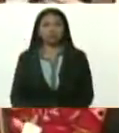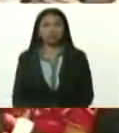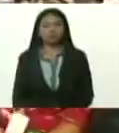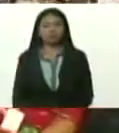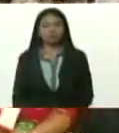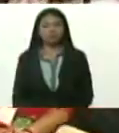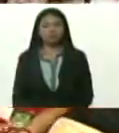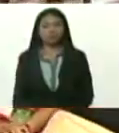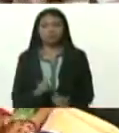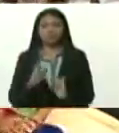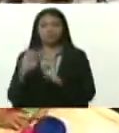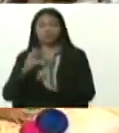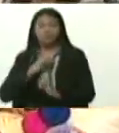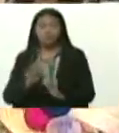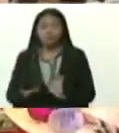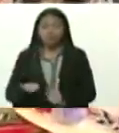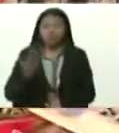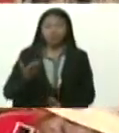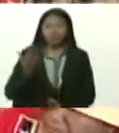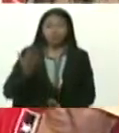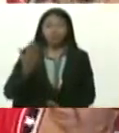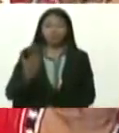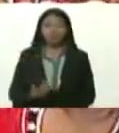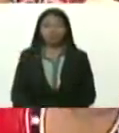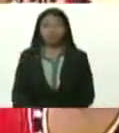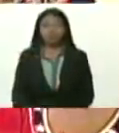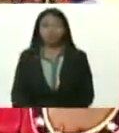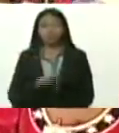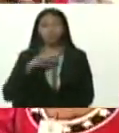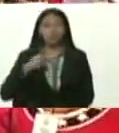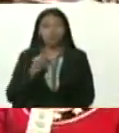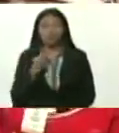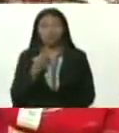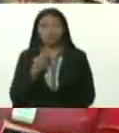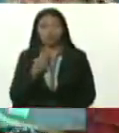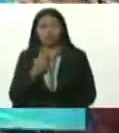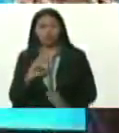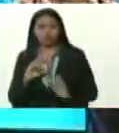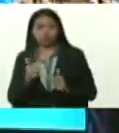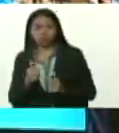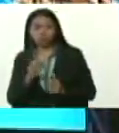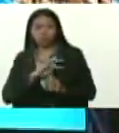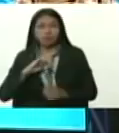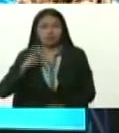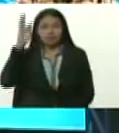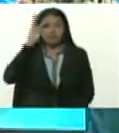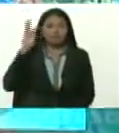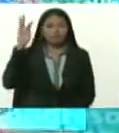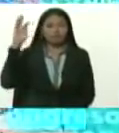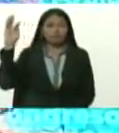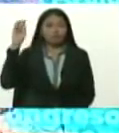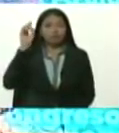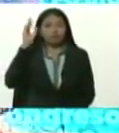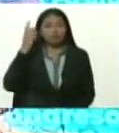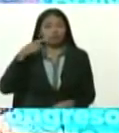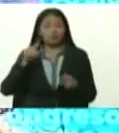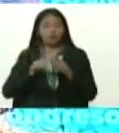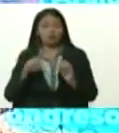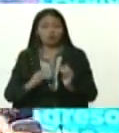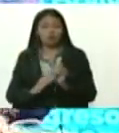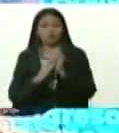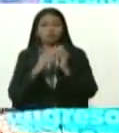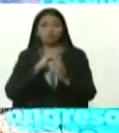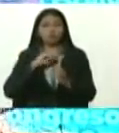Por eso es tan importante nuestras raíces, nuestra filosofía, nuestra ideología, nuestra